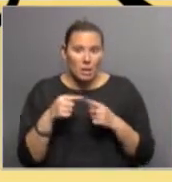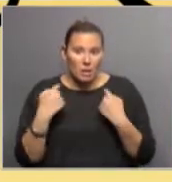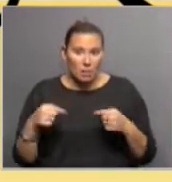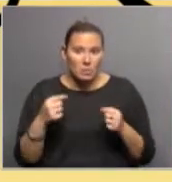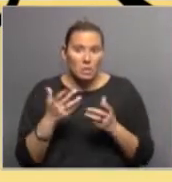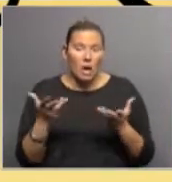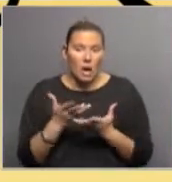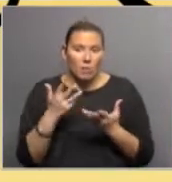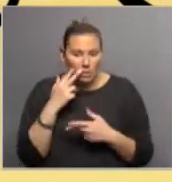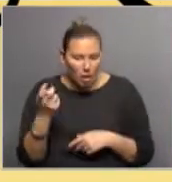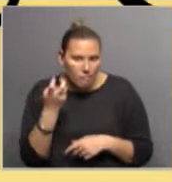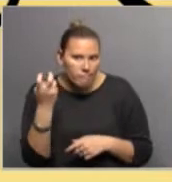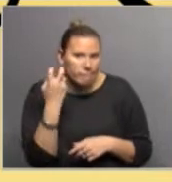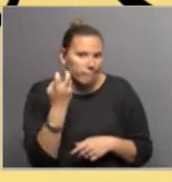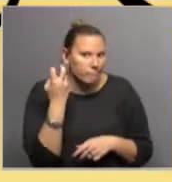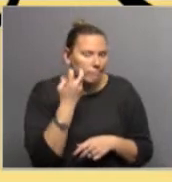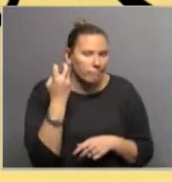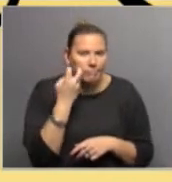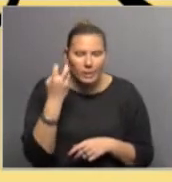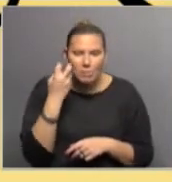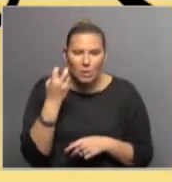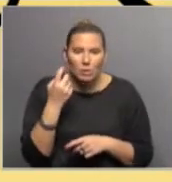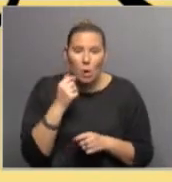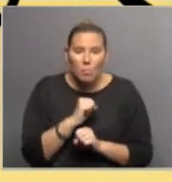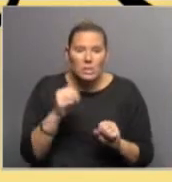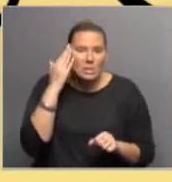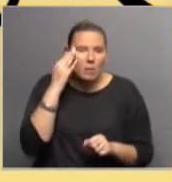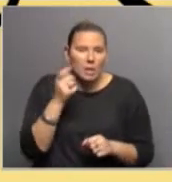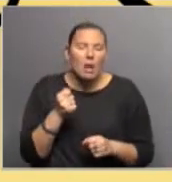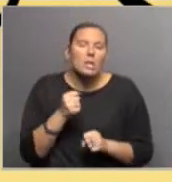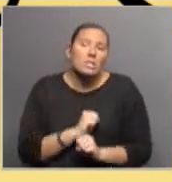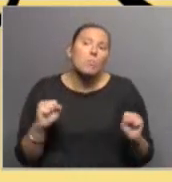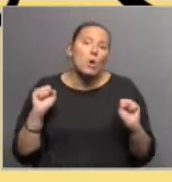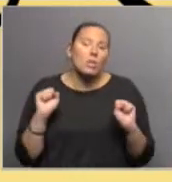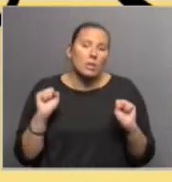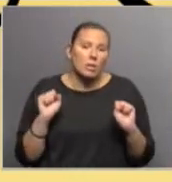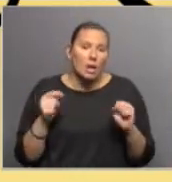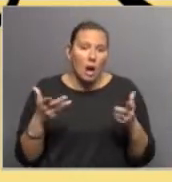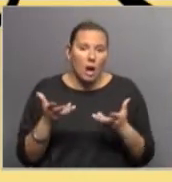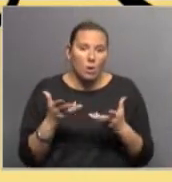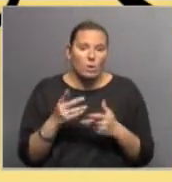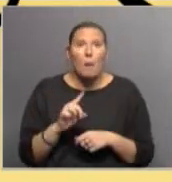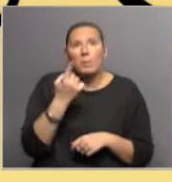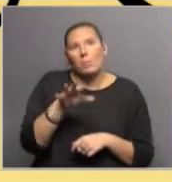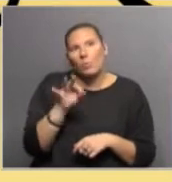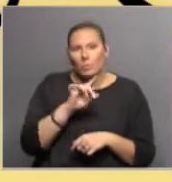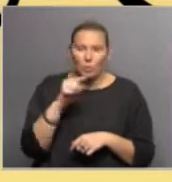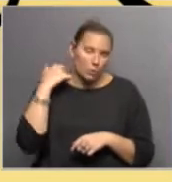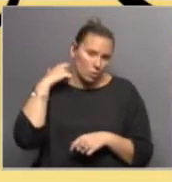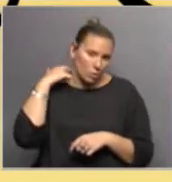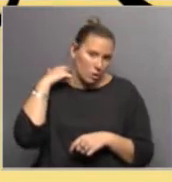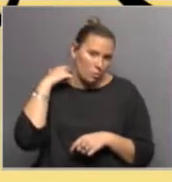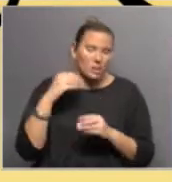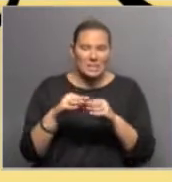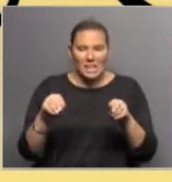también se está explorando y estamos buscando por lo menos identificar cuál es ese potencial. Hoy en día tal vez no sea la primera opción, porque si tenemos en